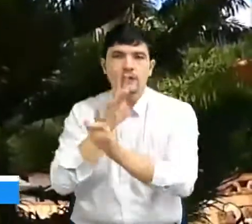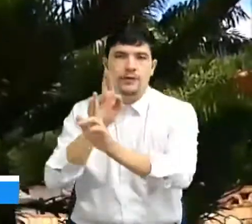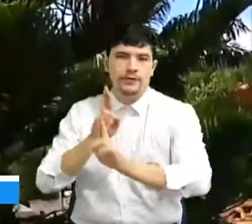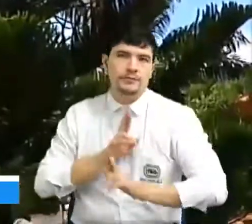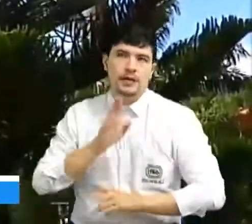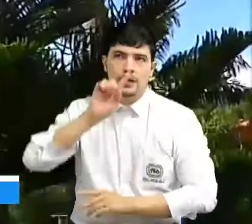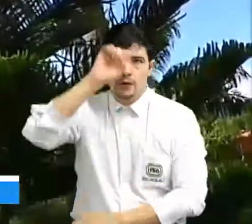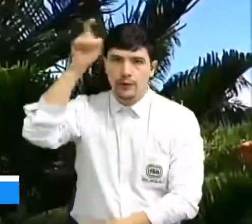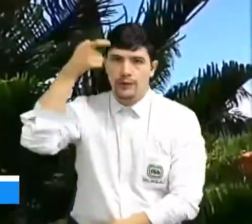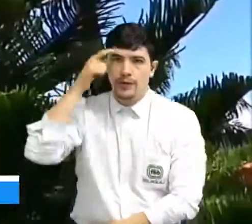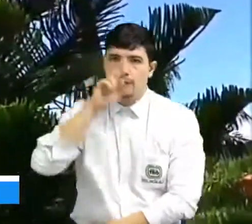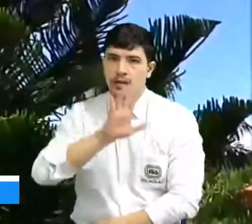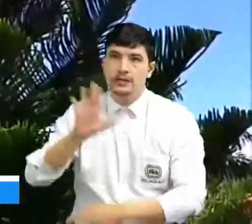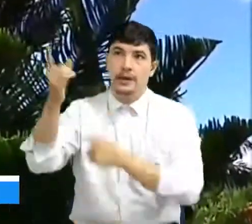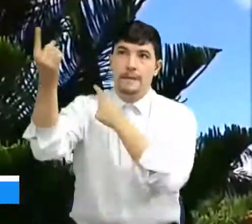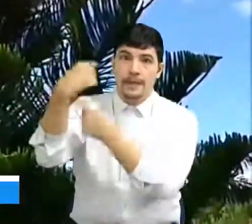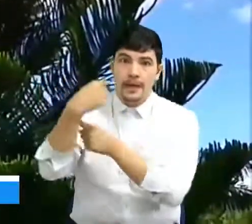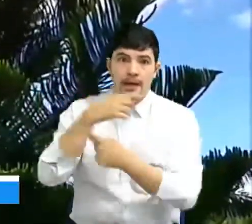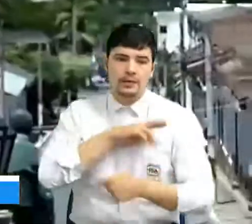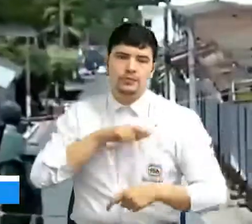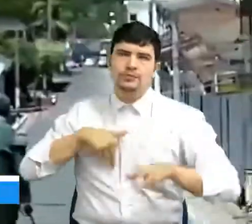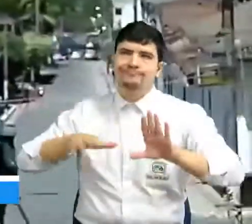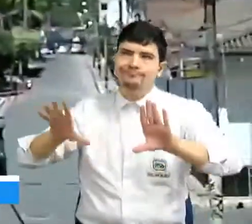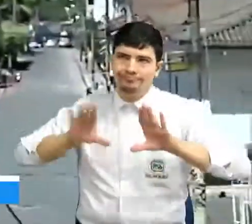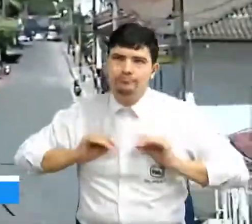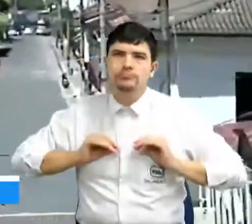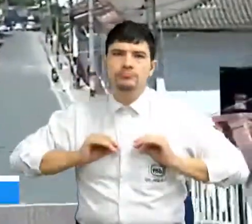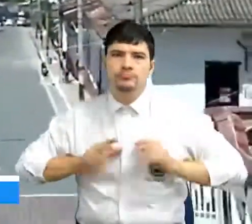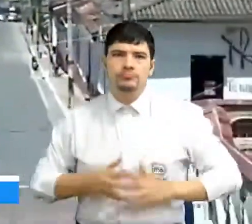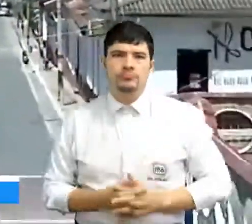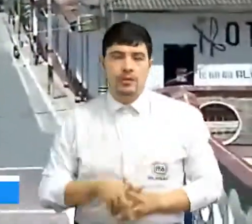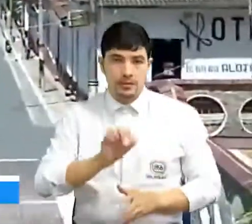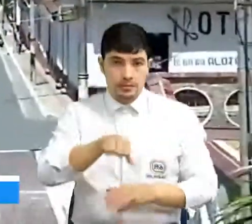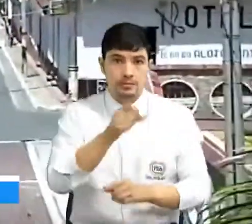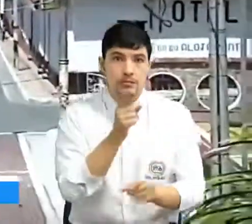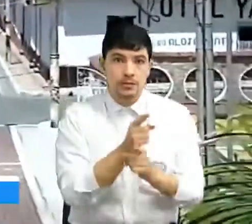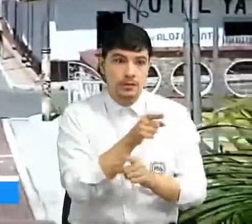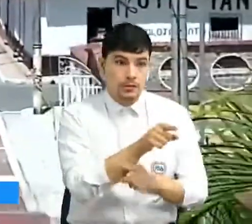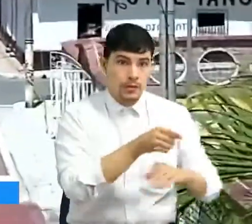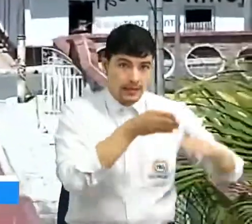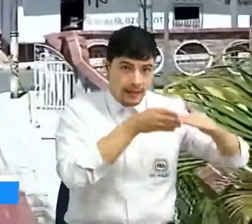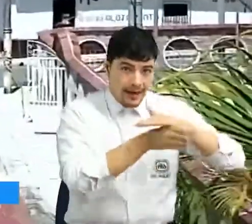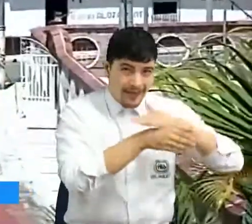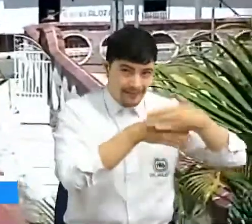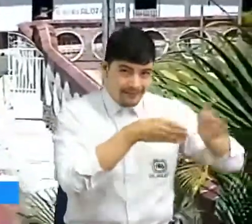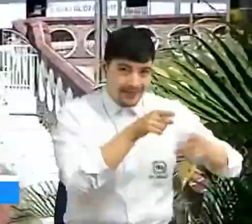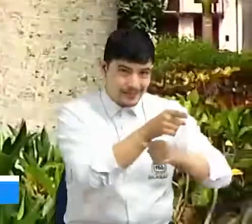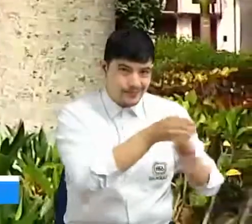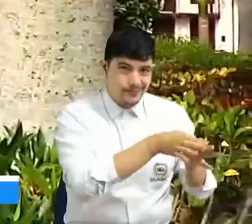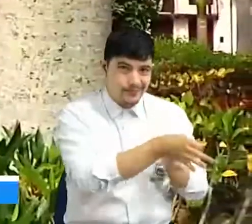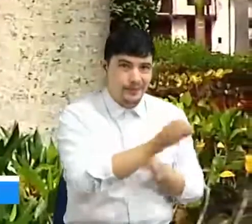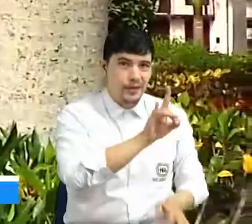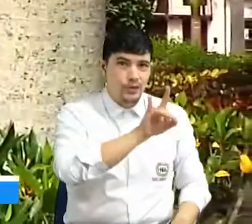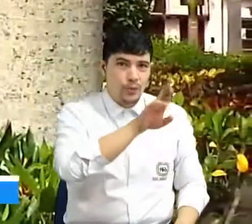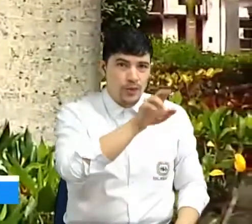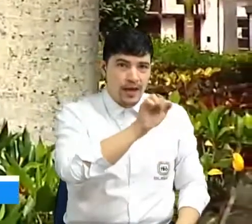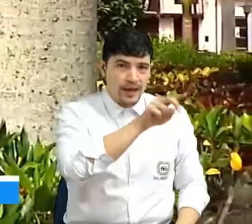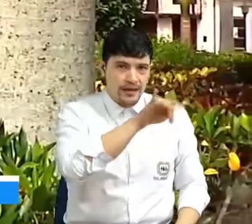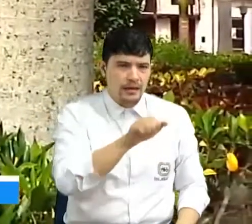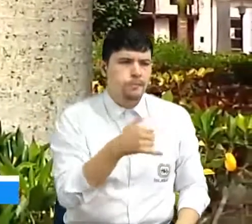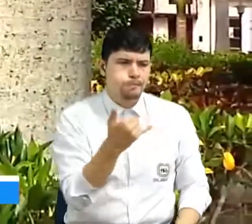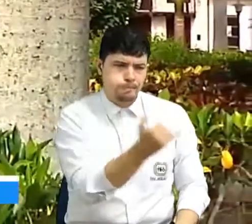cualquier disposición de buenos tratos en la entrada de duranía la administración municipal ha dispuesto de un control epidemiológico